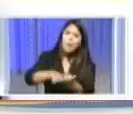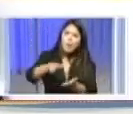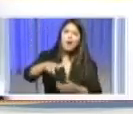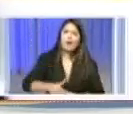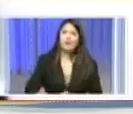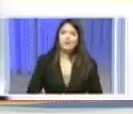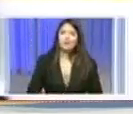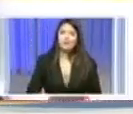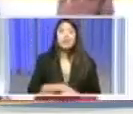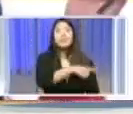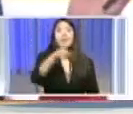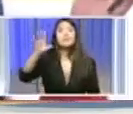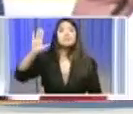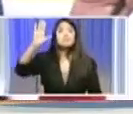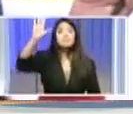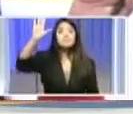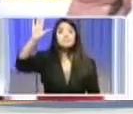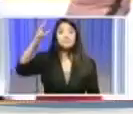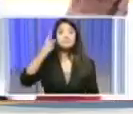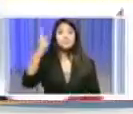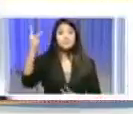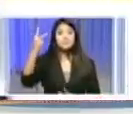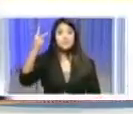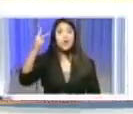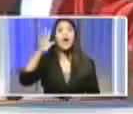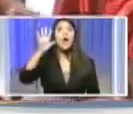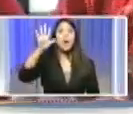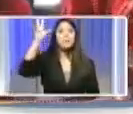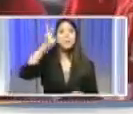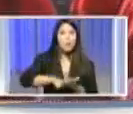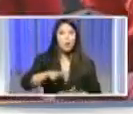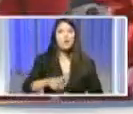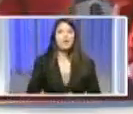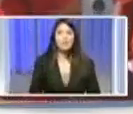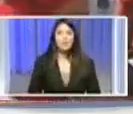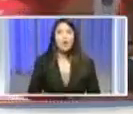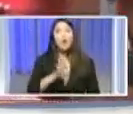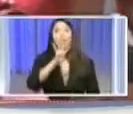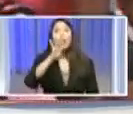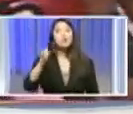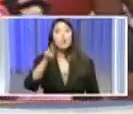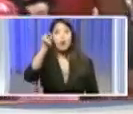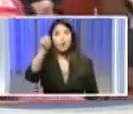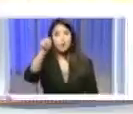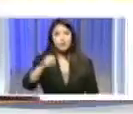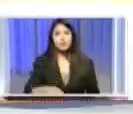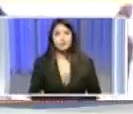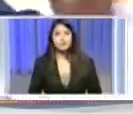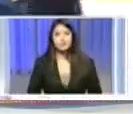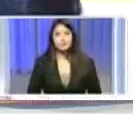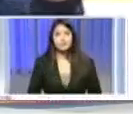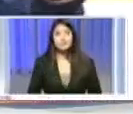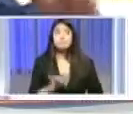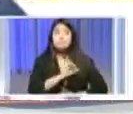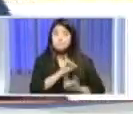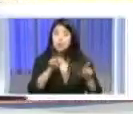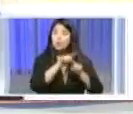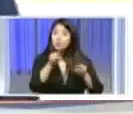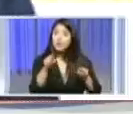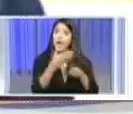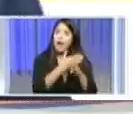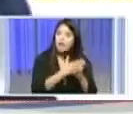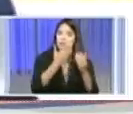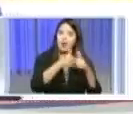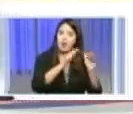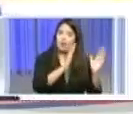Hacerlo con la señal de costumbre. Aprobado. 4 de junio. Ya ustedes han venido